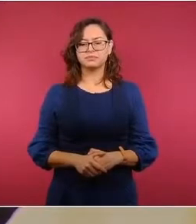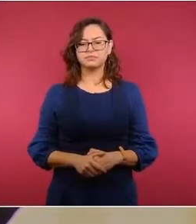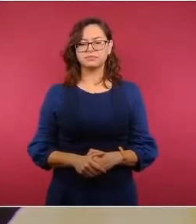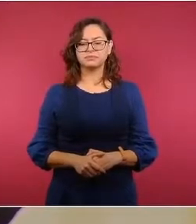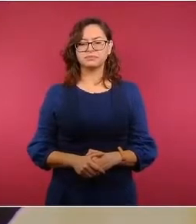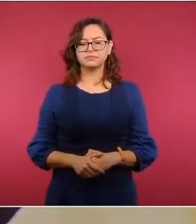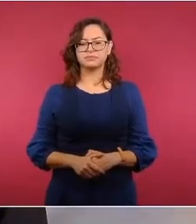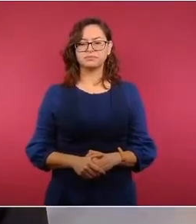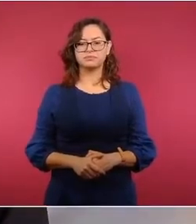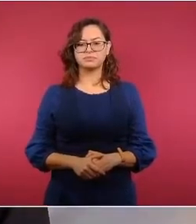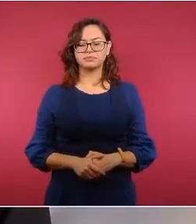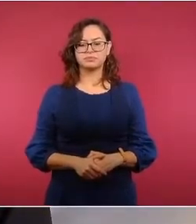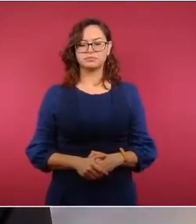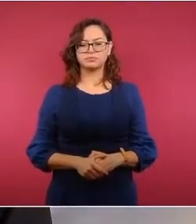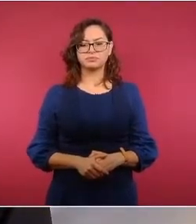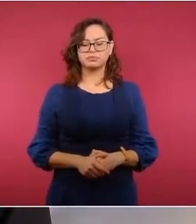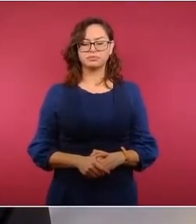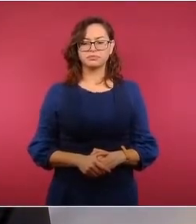Todo esto